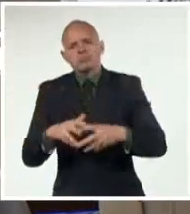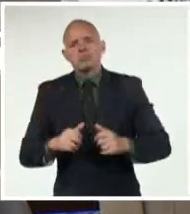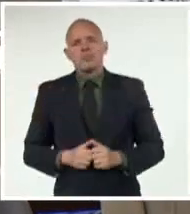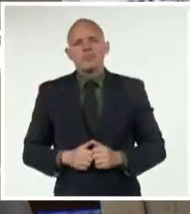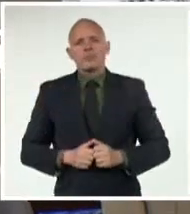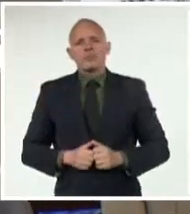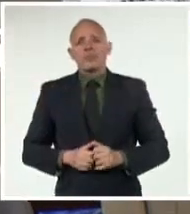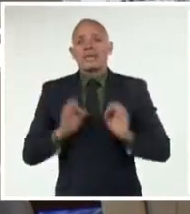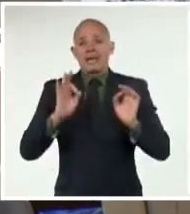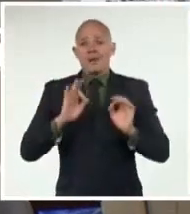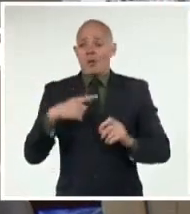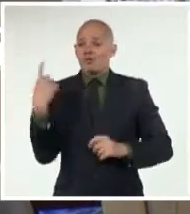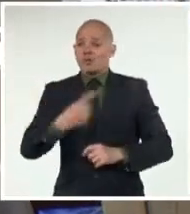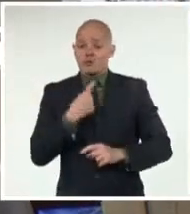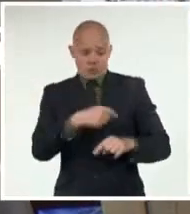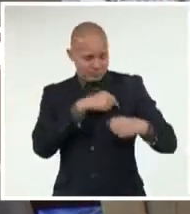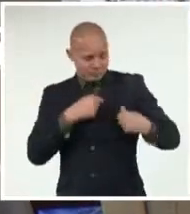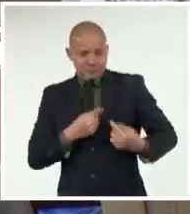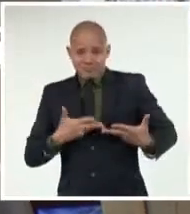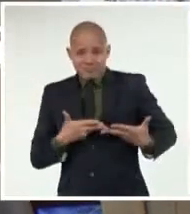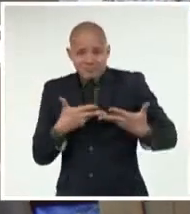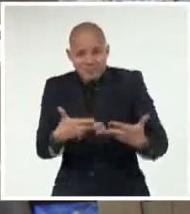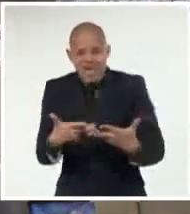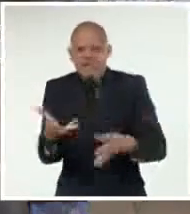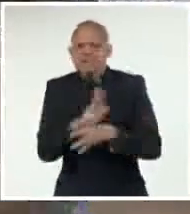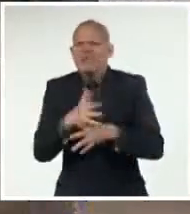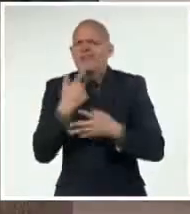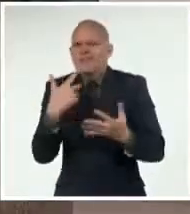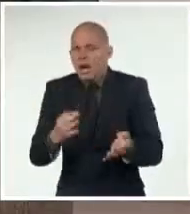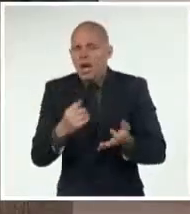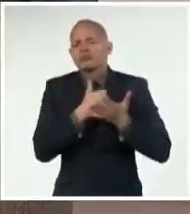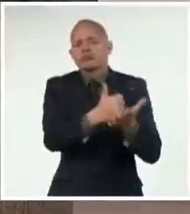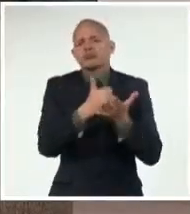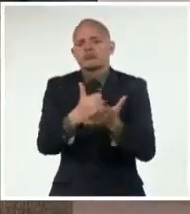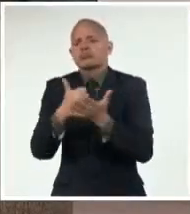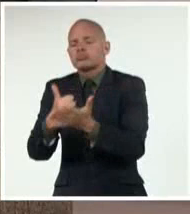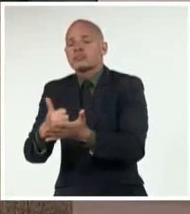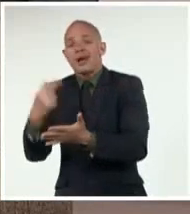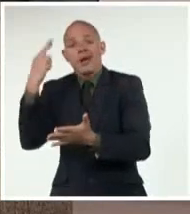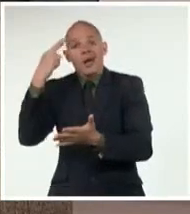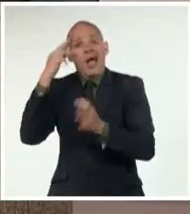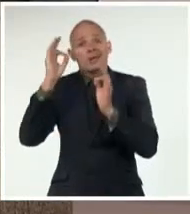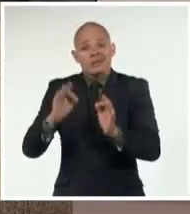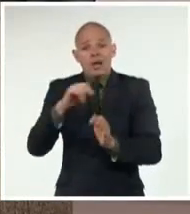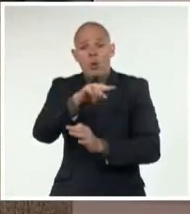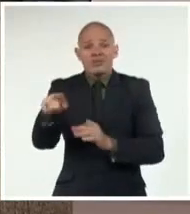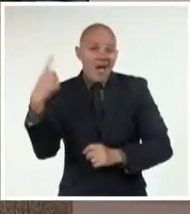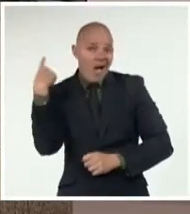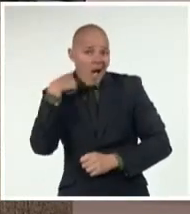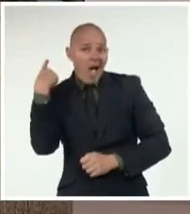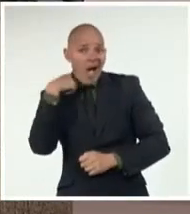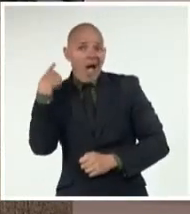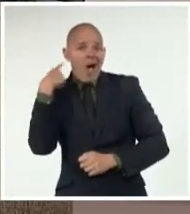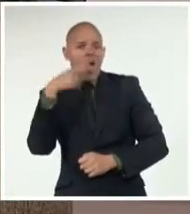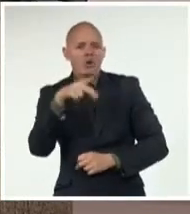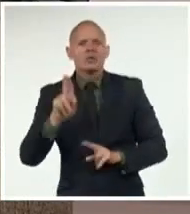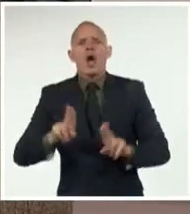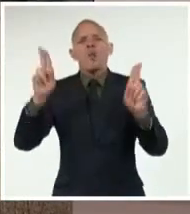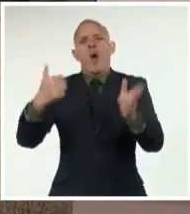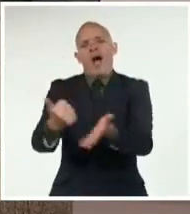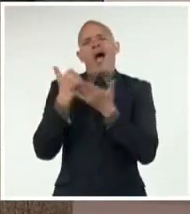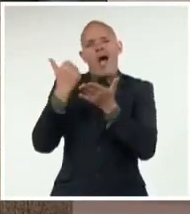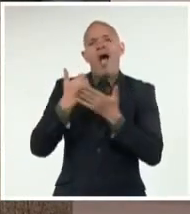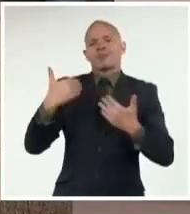solidaridad internacionalista es saldar la deuda con quienes han respaldado nuestra determinación de construir una